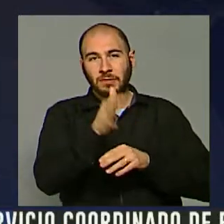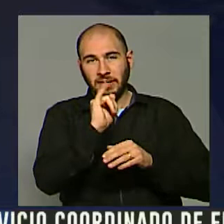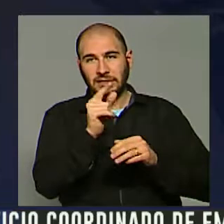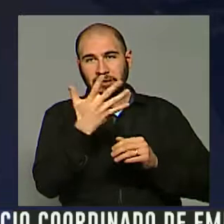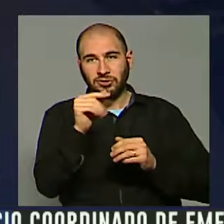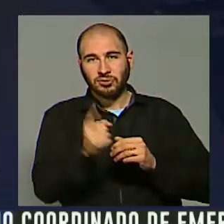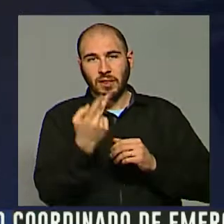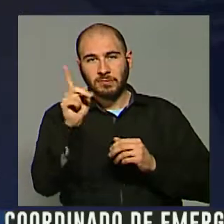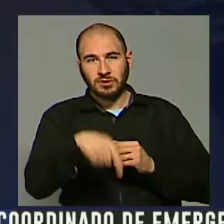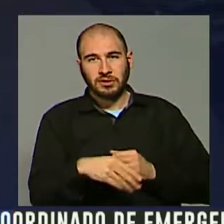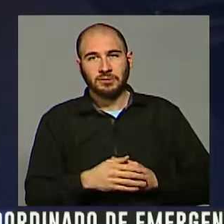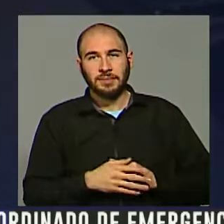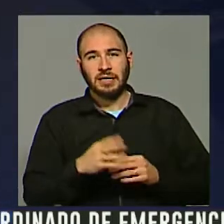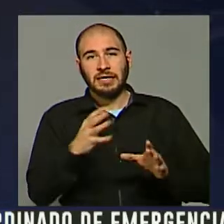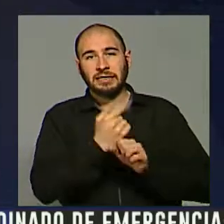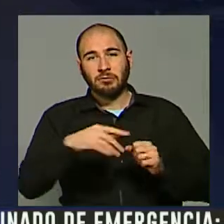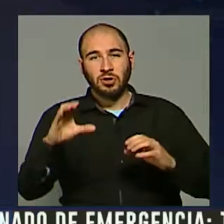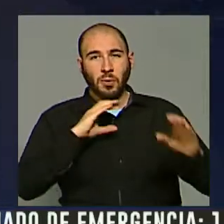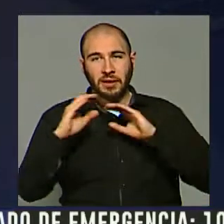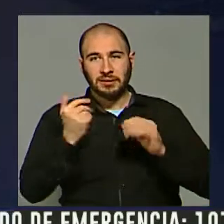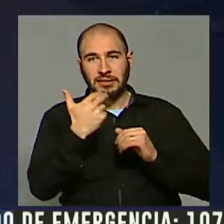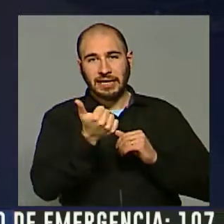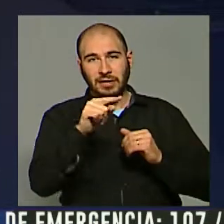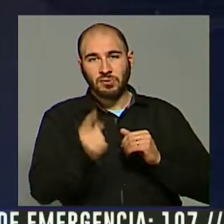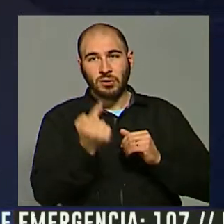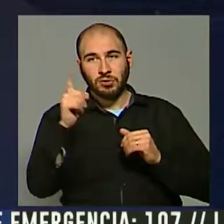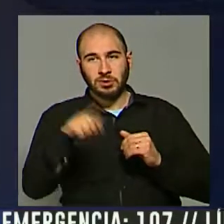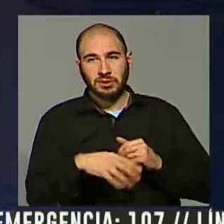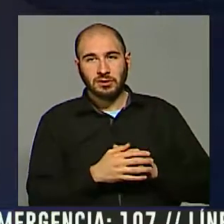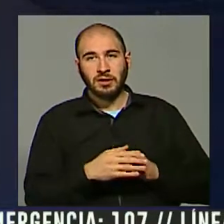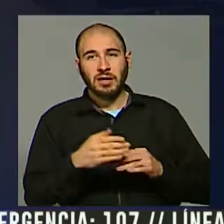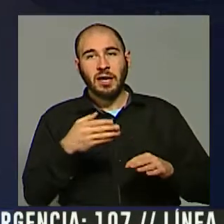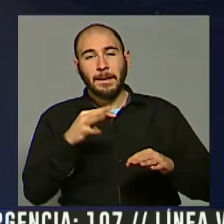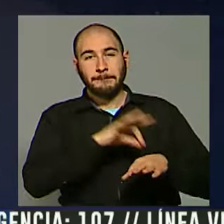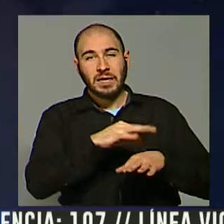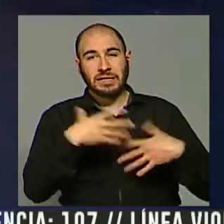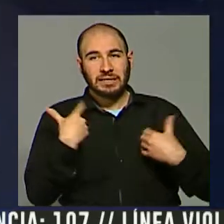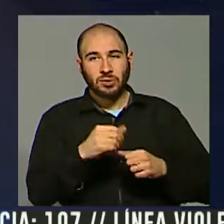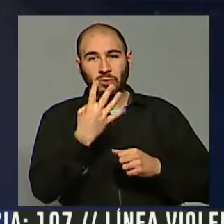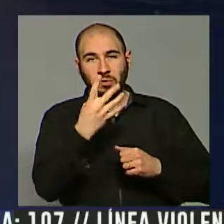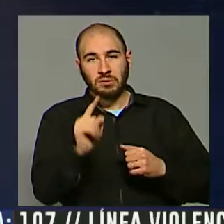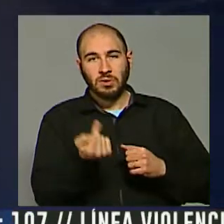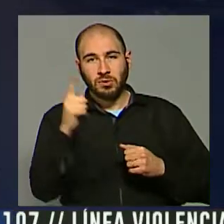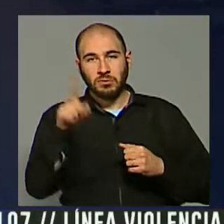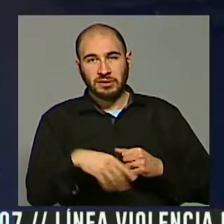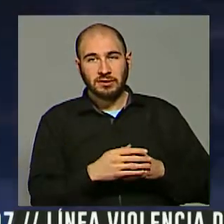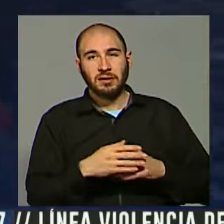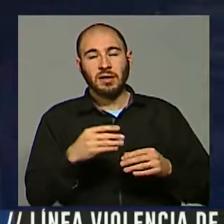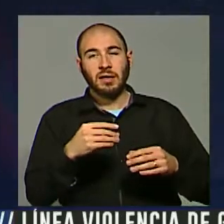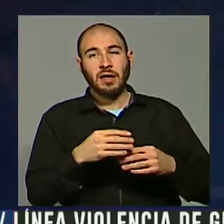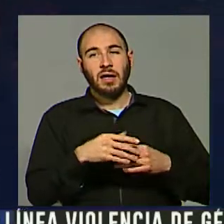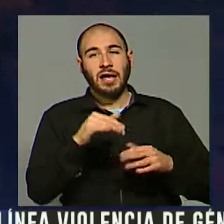un 5,2%, transporte y comunicaciones, 6,1%, atención médica para la salud, un 4,1%,